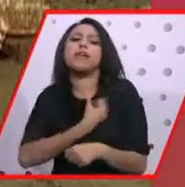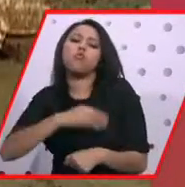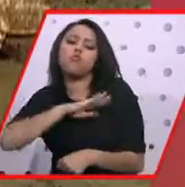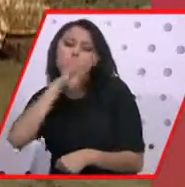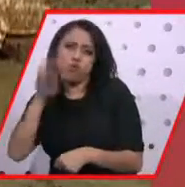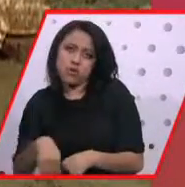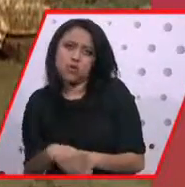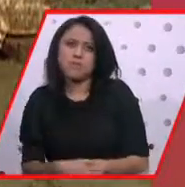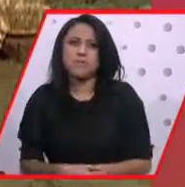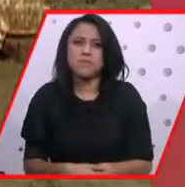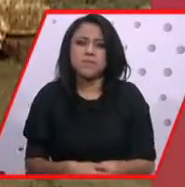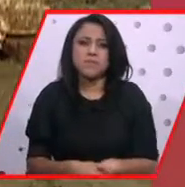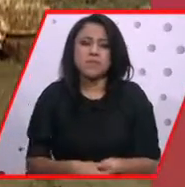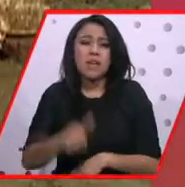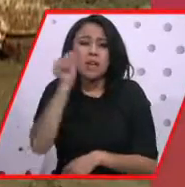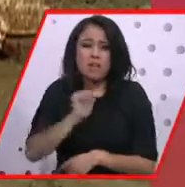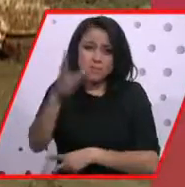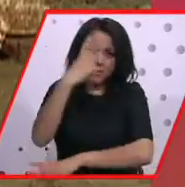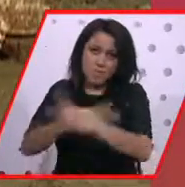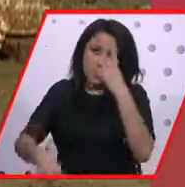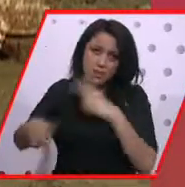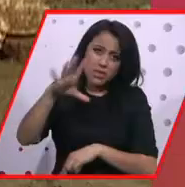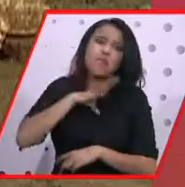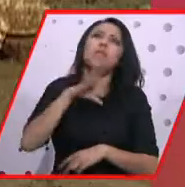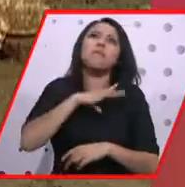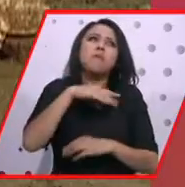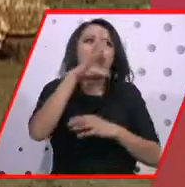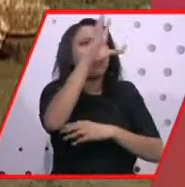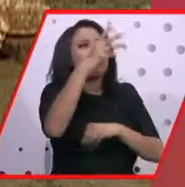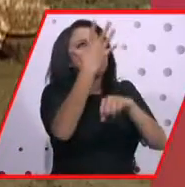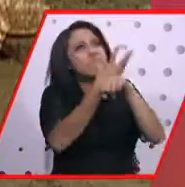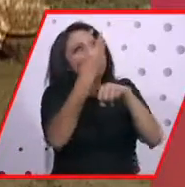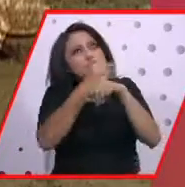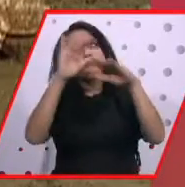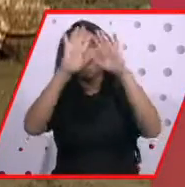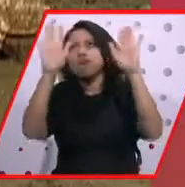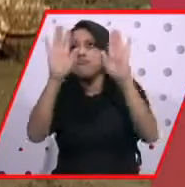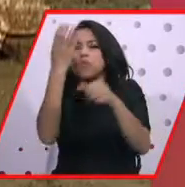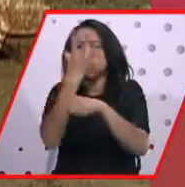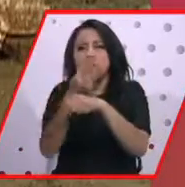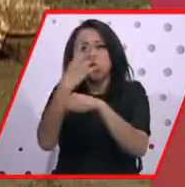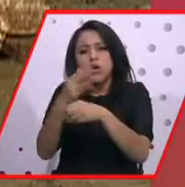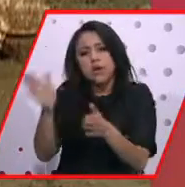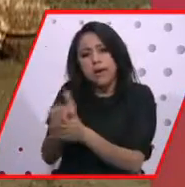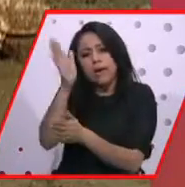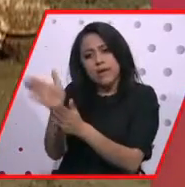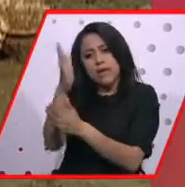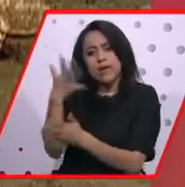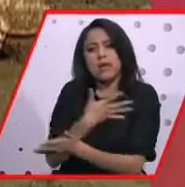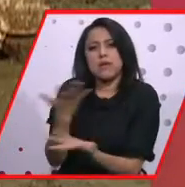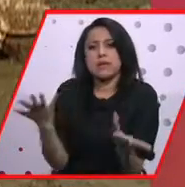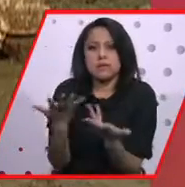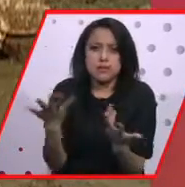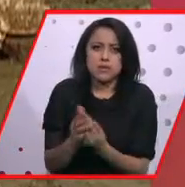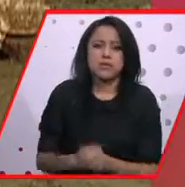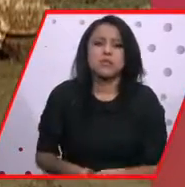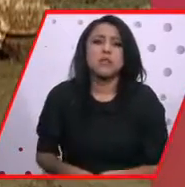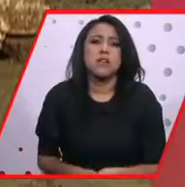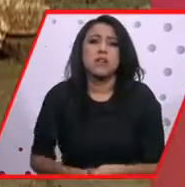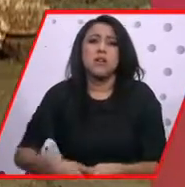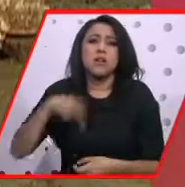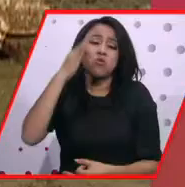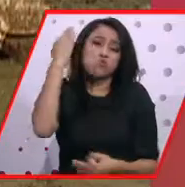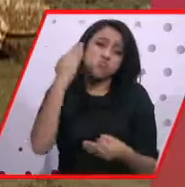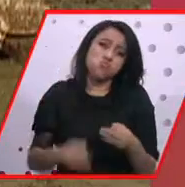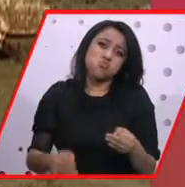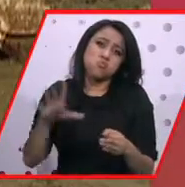Él, cada vez que venía, él hacía un poquito, me paró un cuarto, de ahí paró otro cuarto, y lo último que hizo,